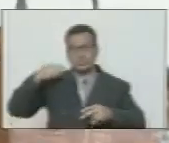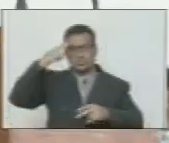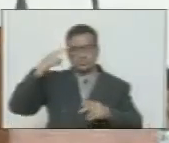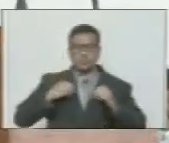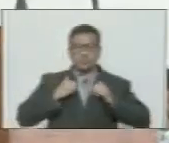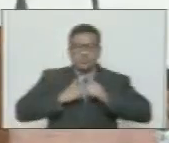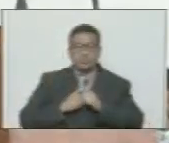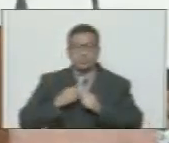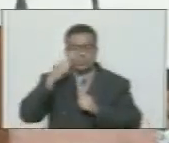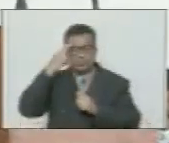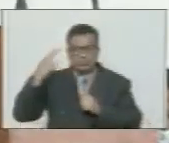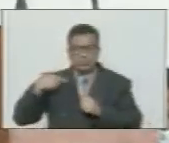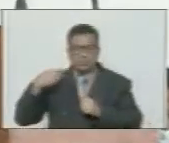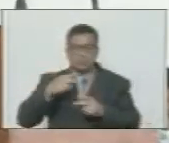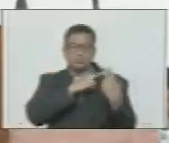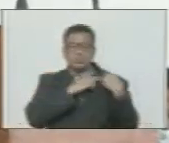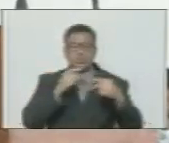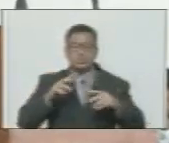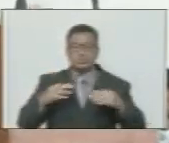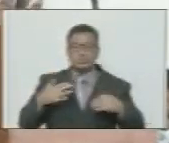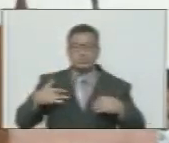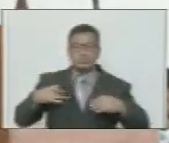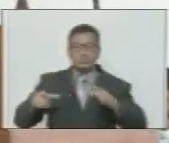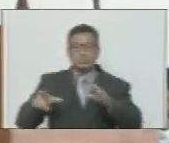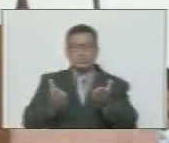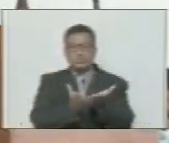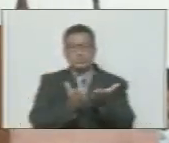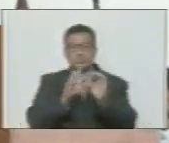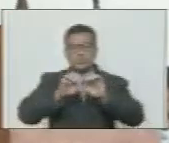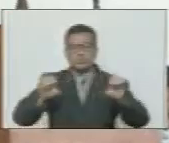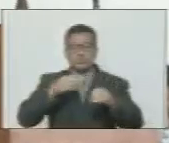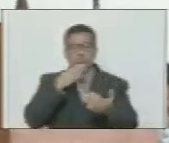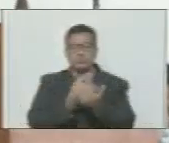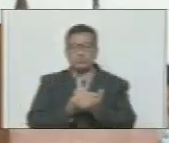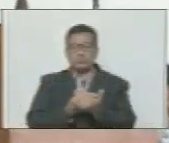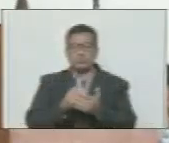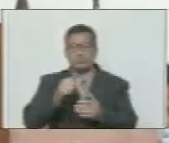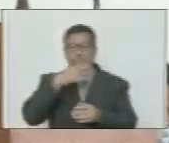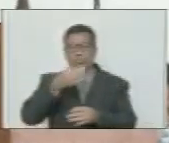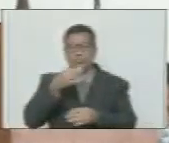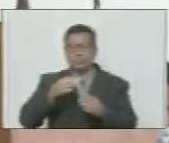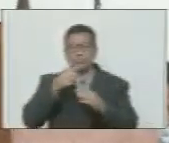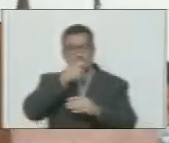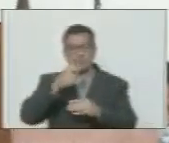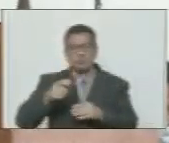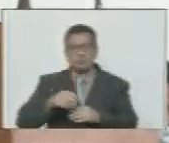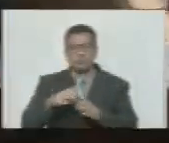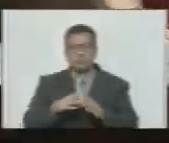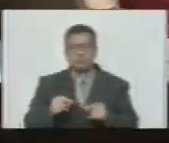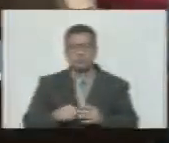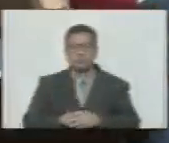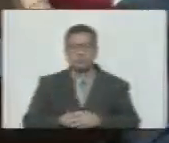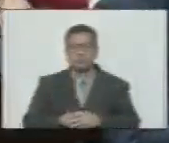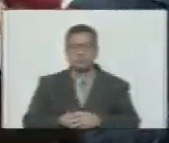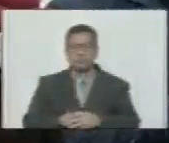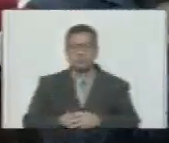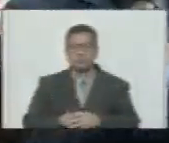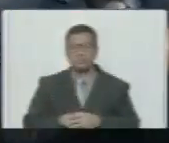sentirá orgulloso de esta representación también del sector educativo en la UNESCO. Muchísimas gracias, buenas tardes a todas y todos.